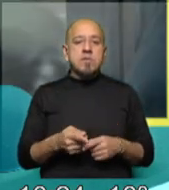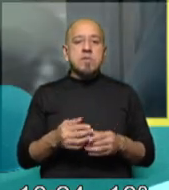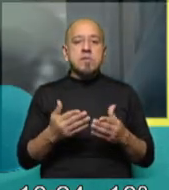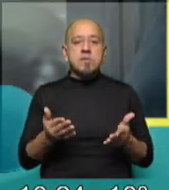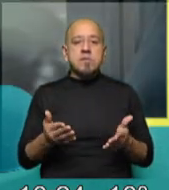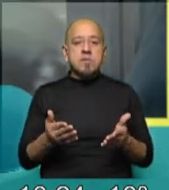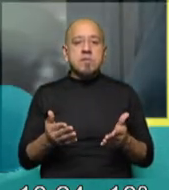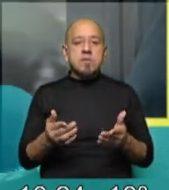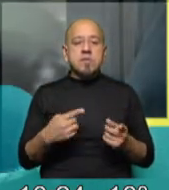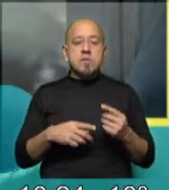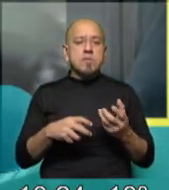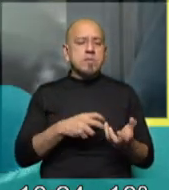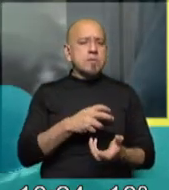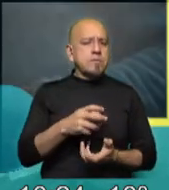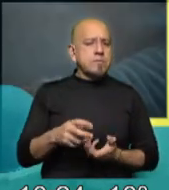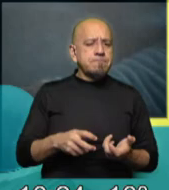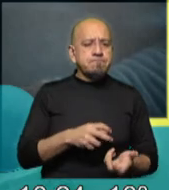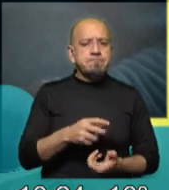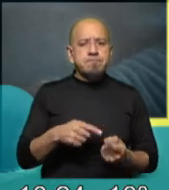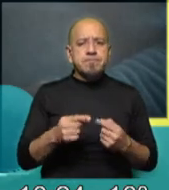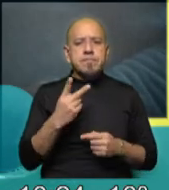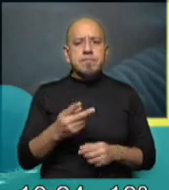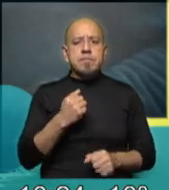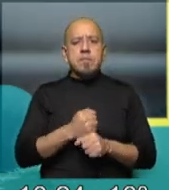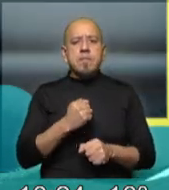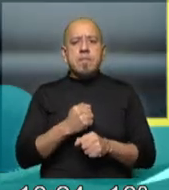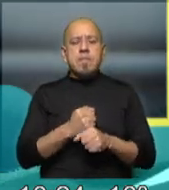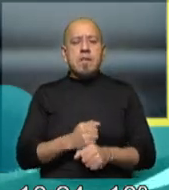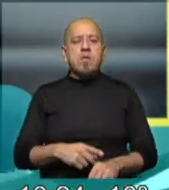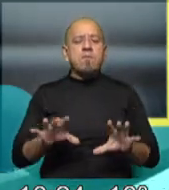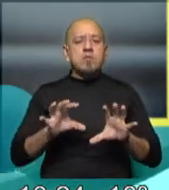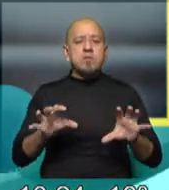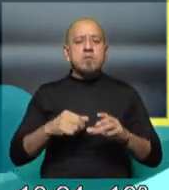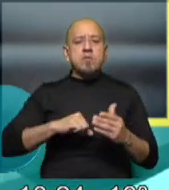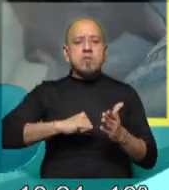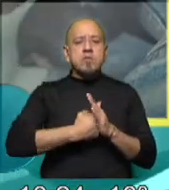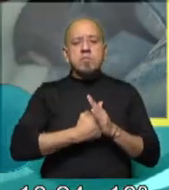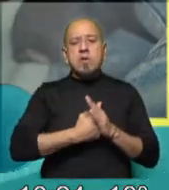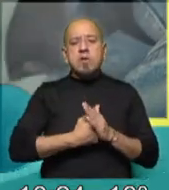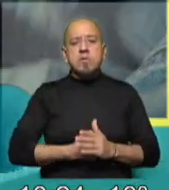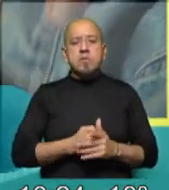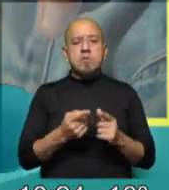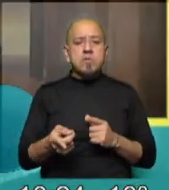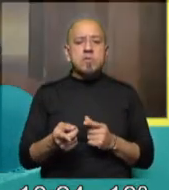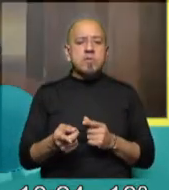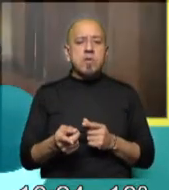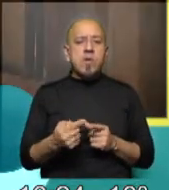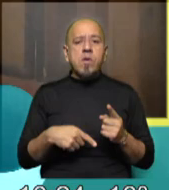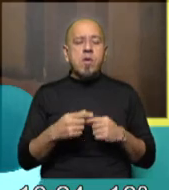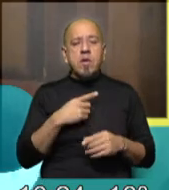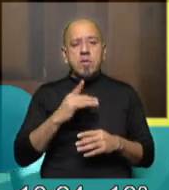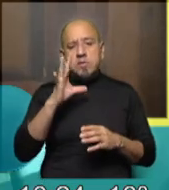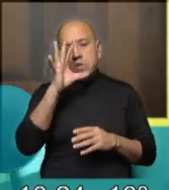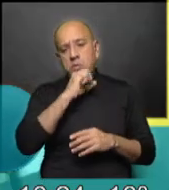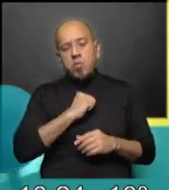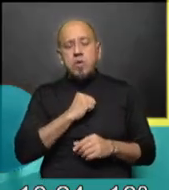tener determinadas complejidades. Dos funcionarios bancarios. Los tipos que trabajan en un banco, vida rutinaria, aburrido, van